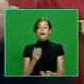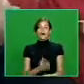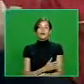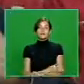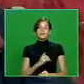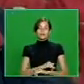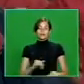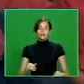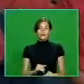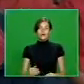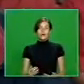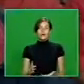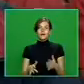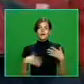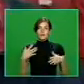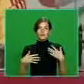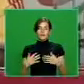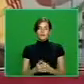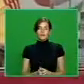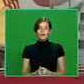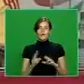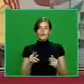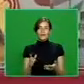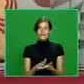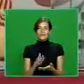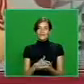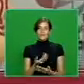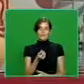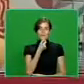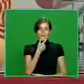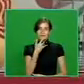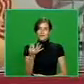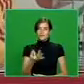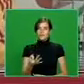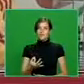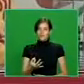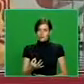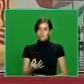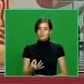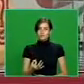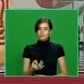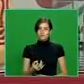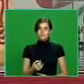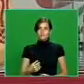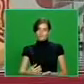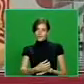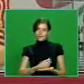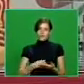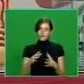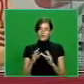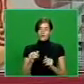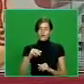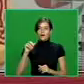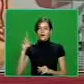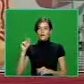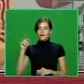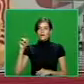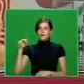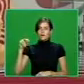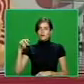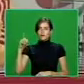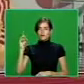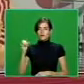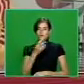el acto un libro Hermosísimo Que bueno que recopila toda la obra de Armando carías